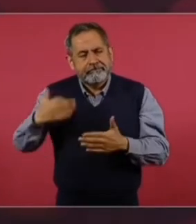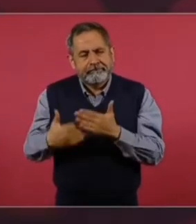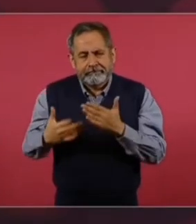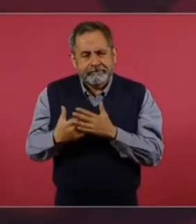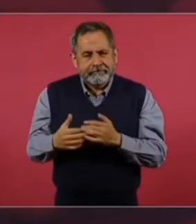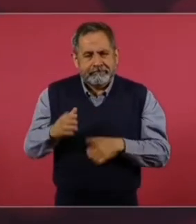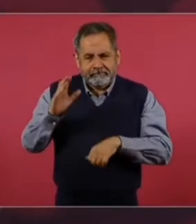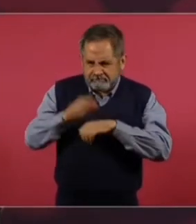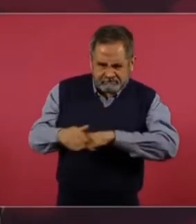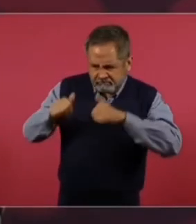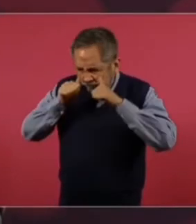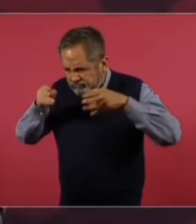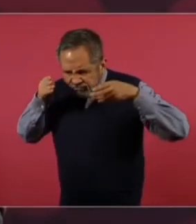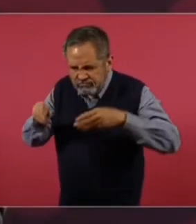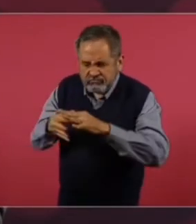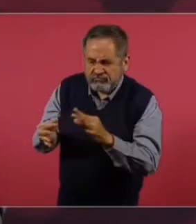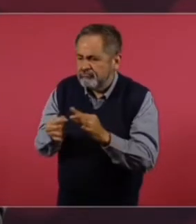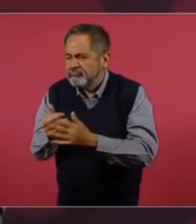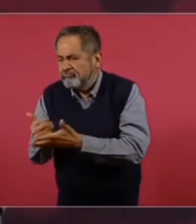más dedicación,